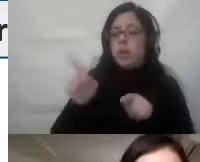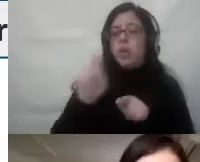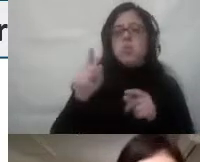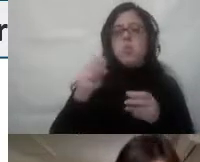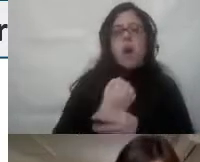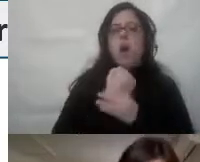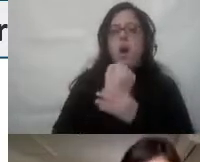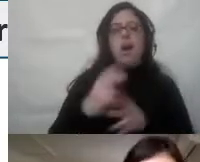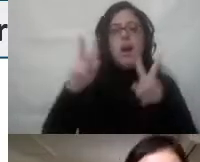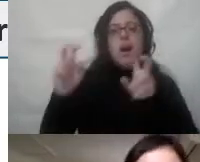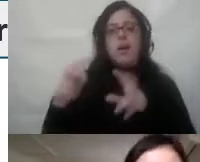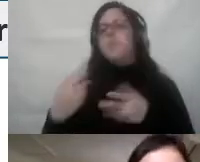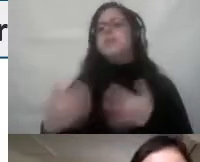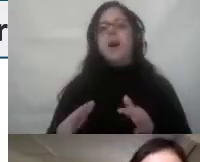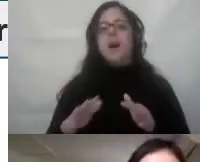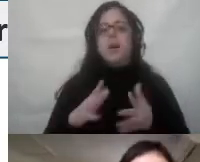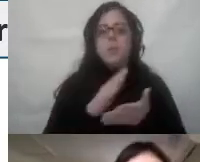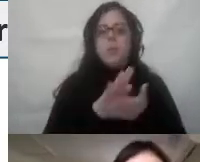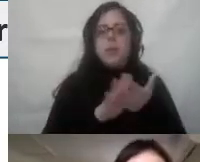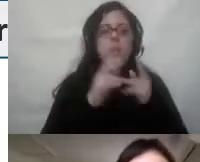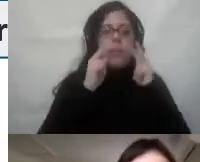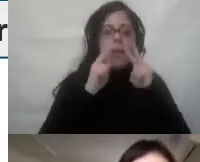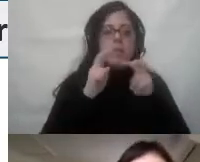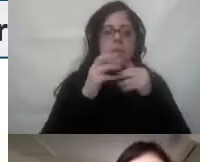pueden ser, Patty Porfis,